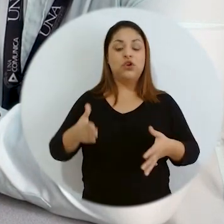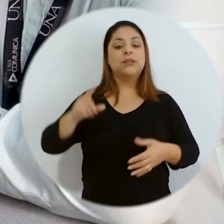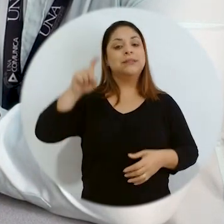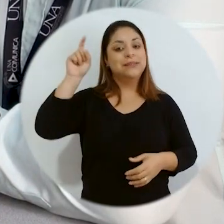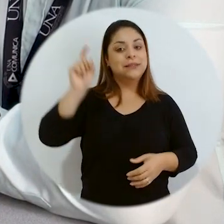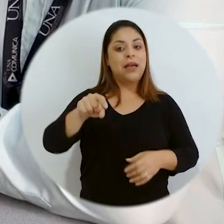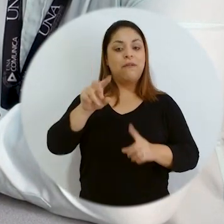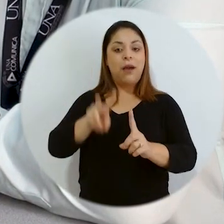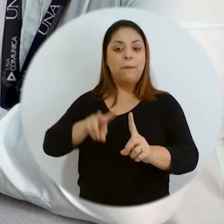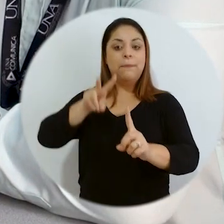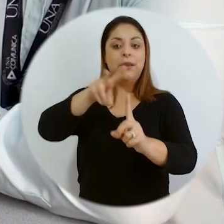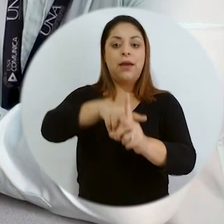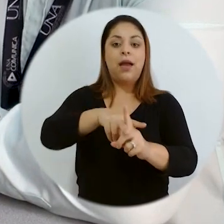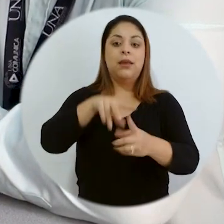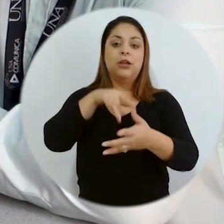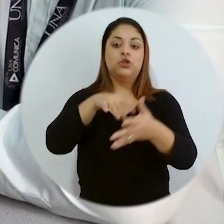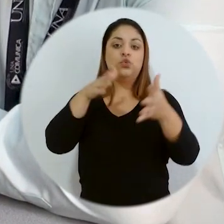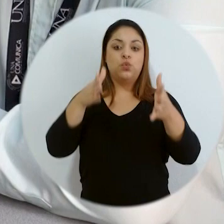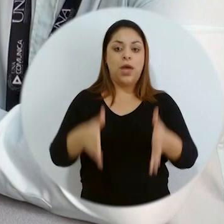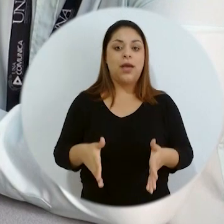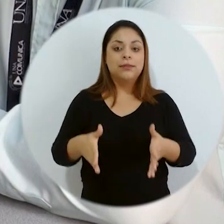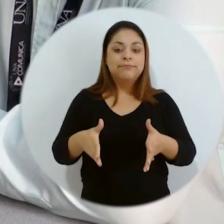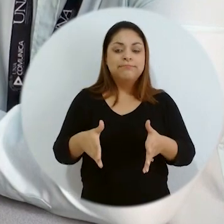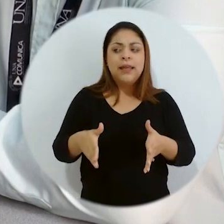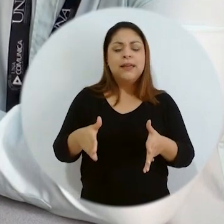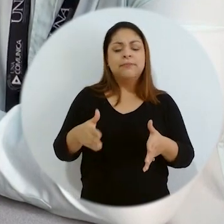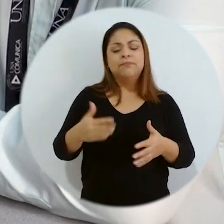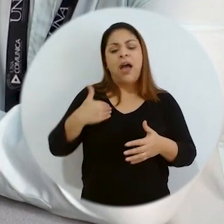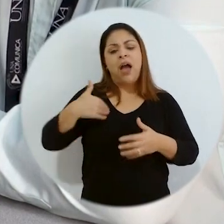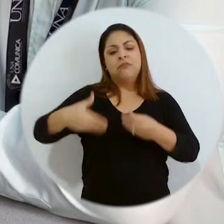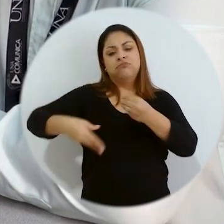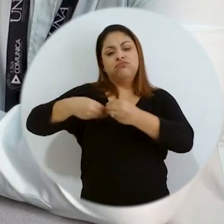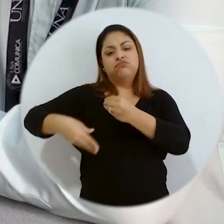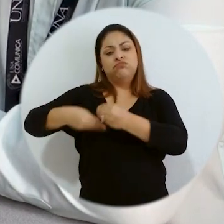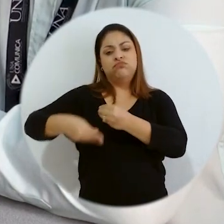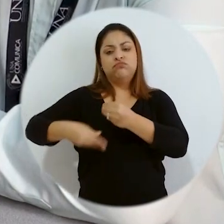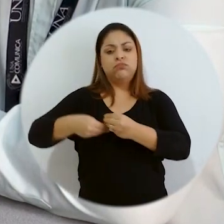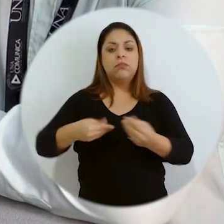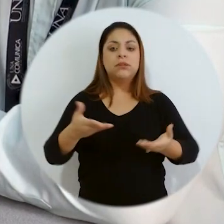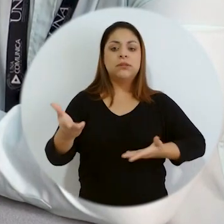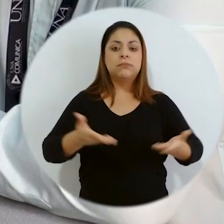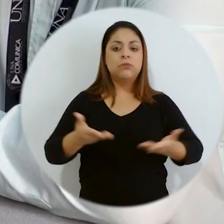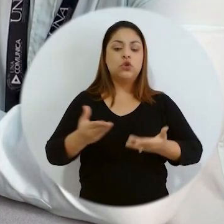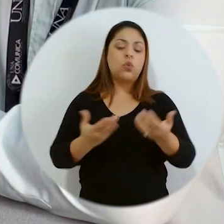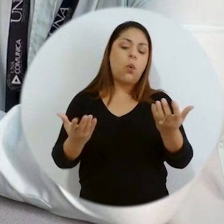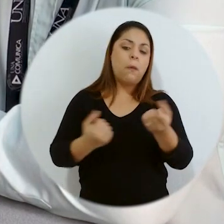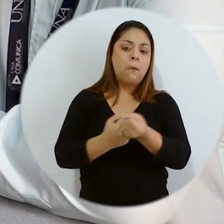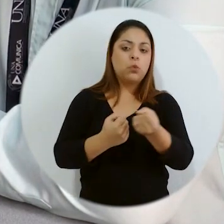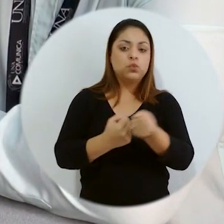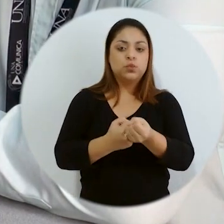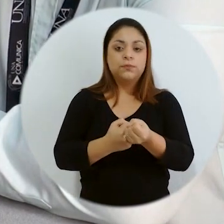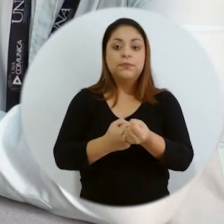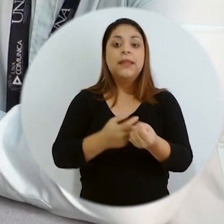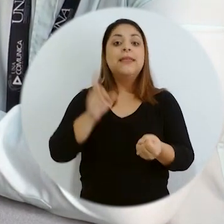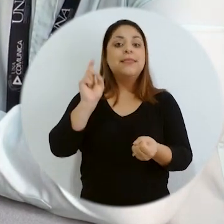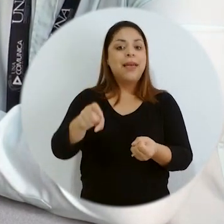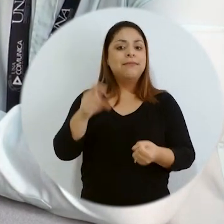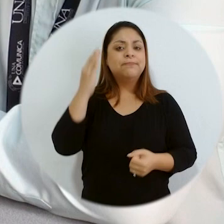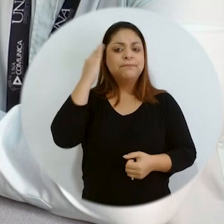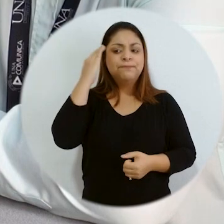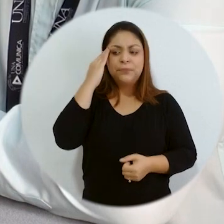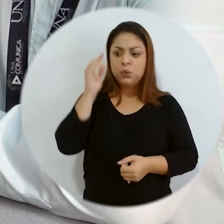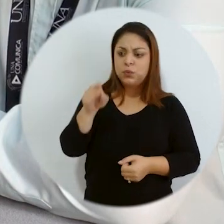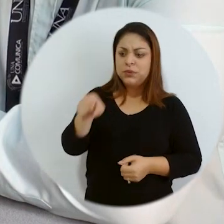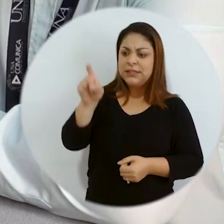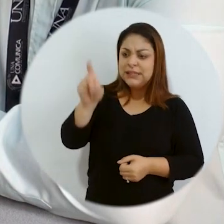práctica esos apoyos en las clases, ¿verdad? Sí. En cada una de las materias. Pero también se activan otros servicios y otros apoyos y se canalizan también